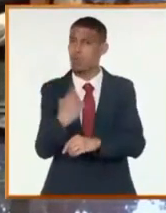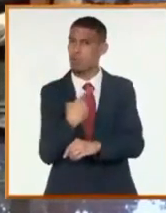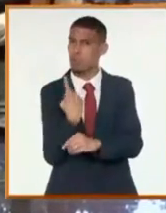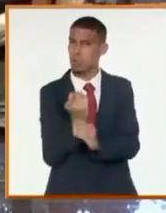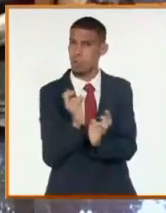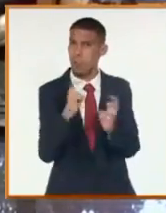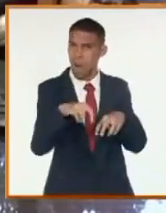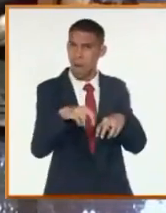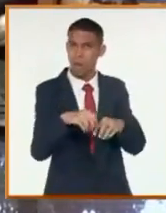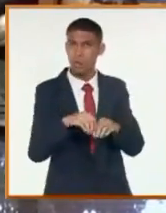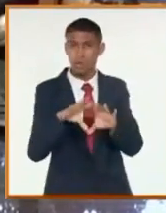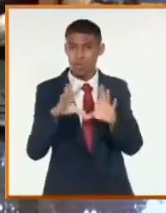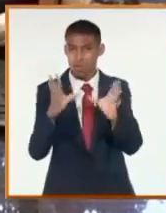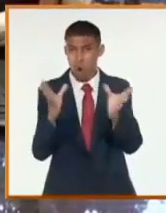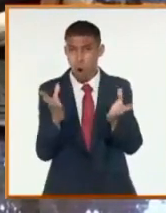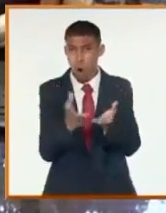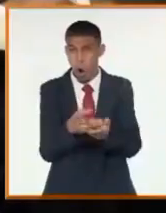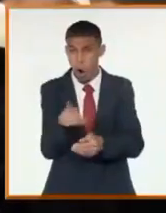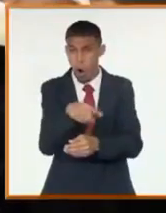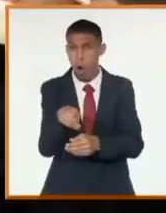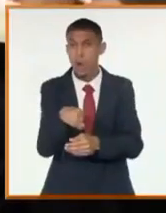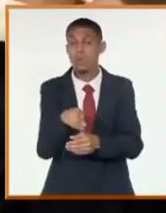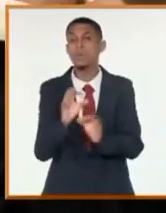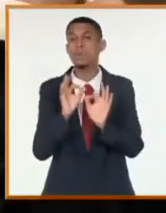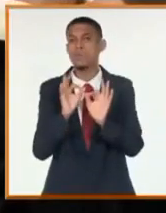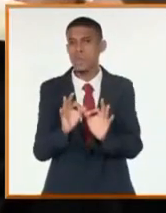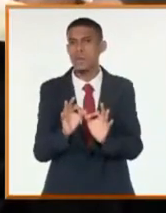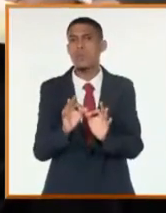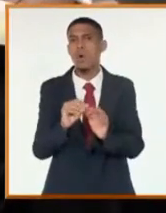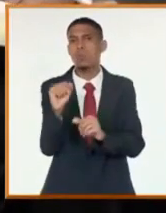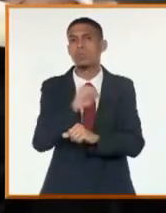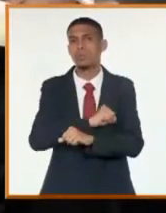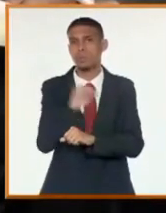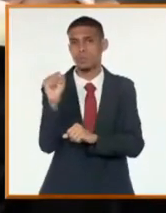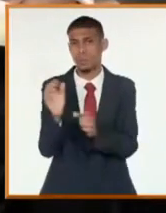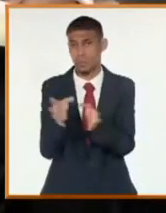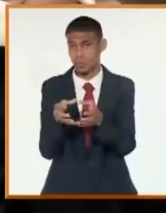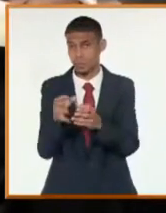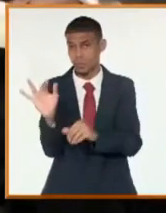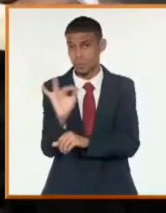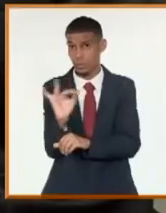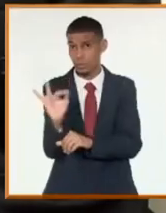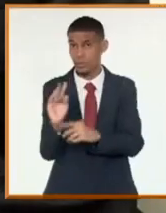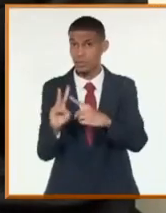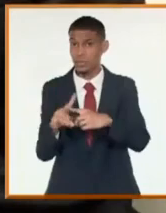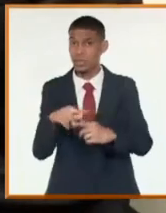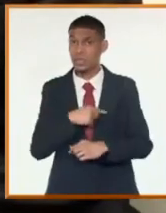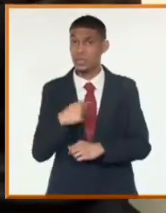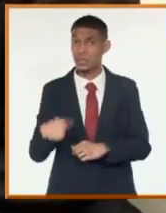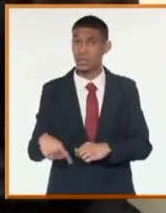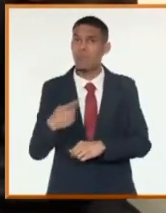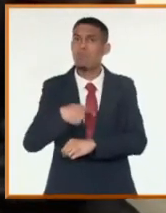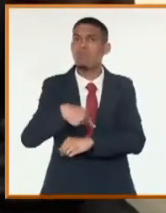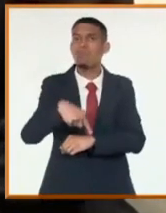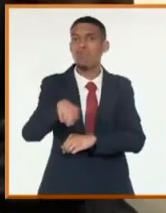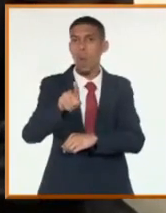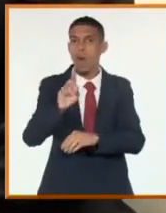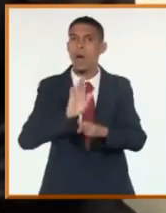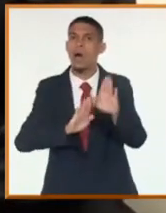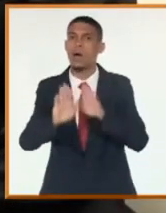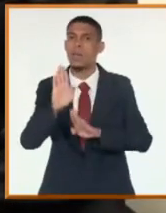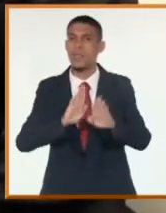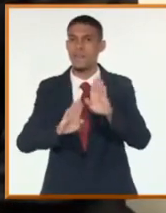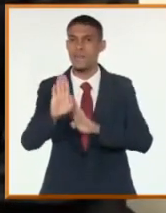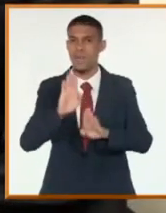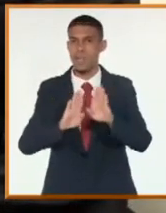ambiente propició que el bloque de los países del sur, el grupo de los 77, fuera a defender un consenso, una